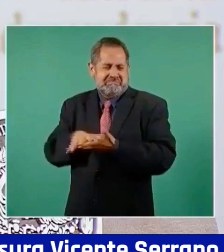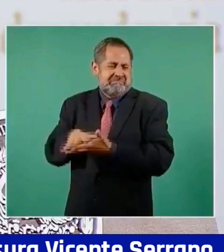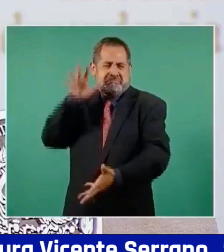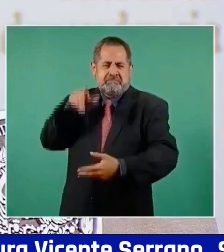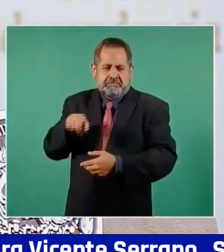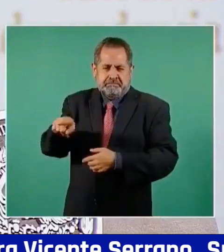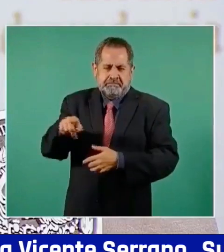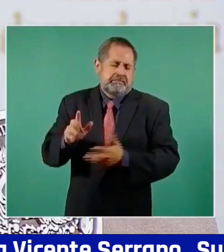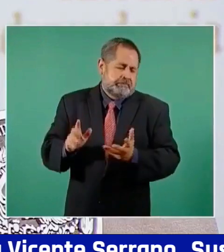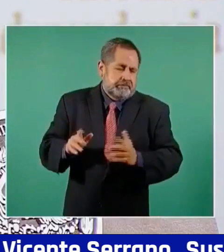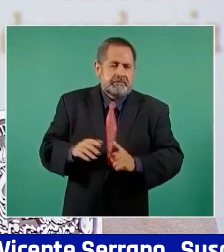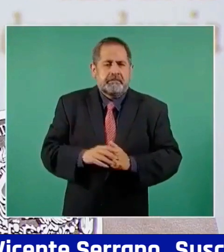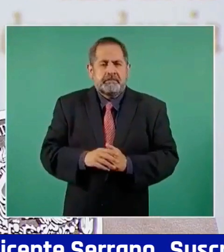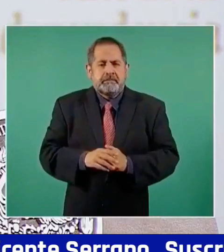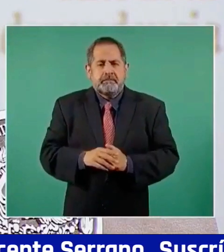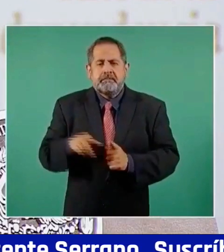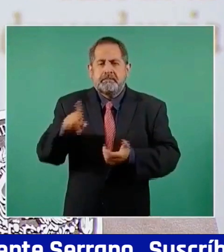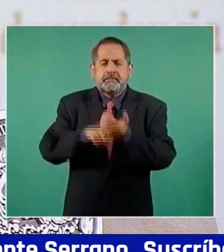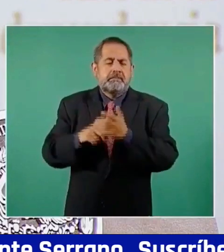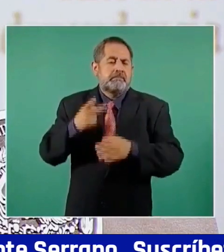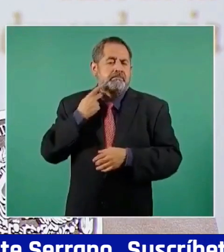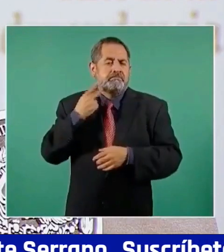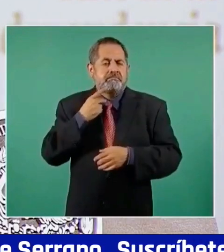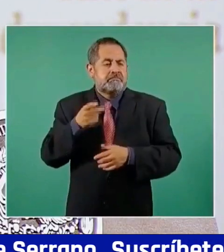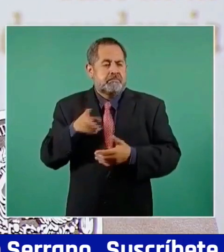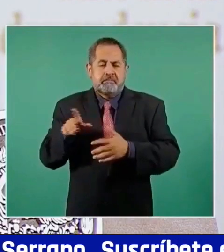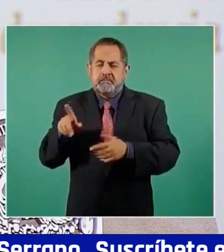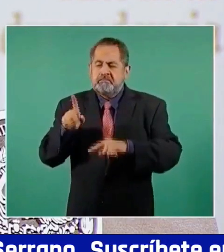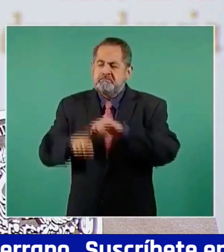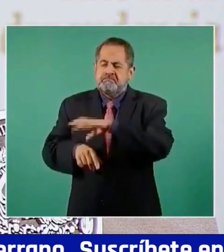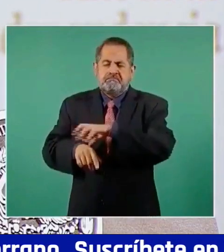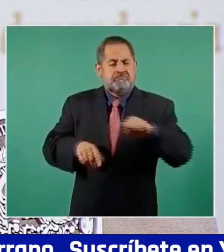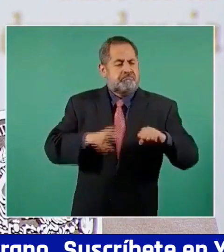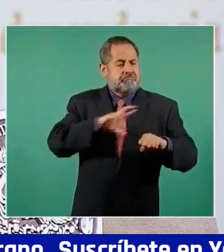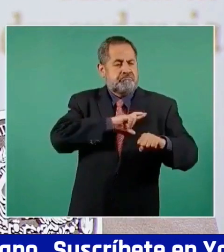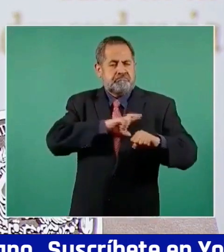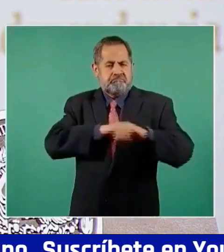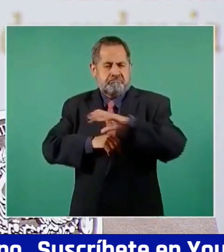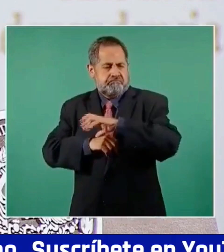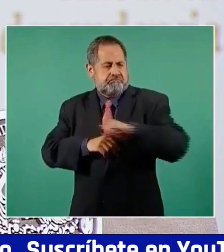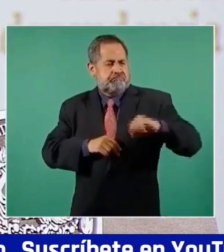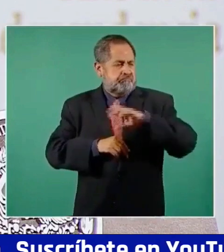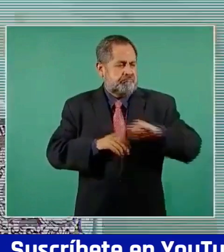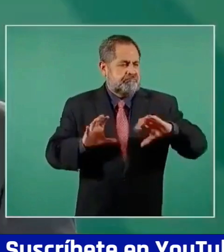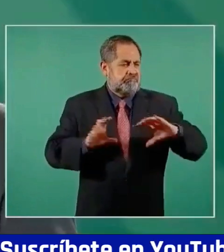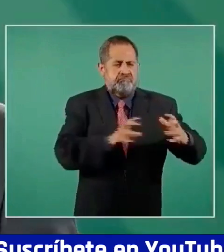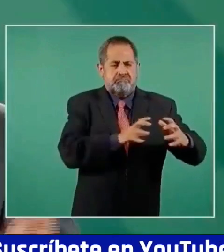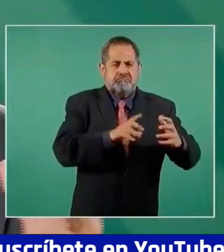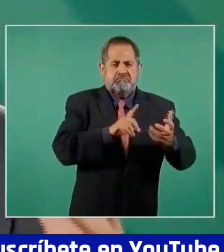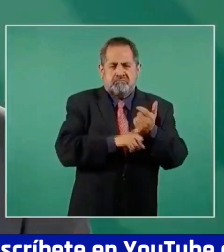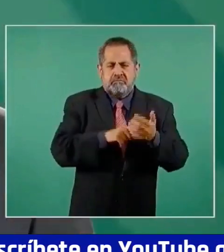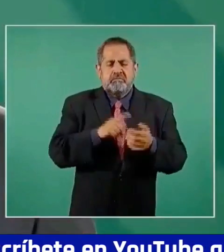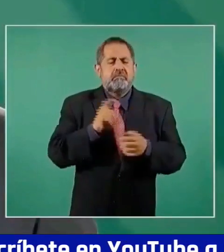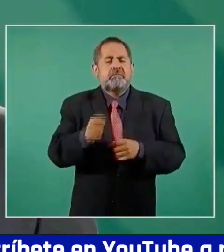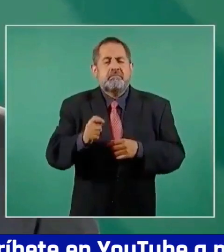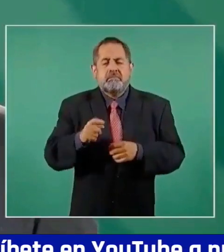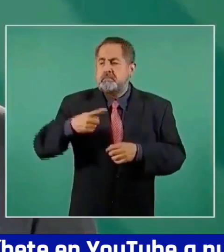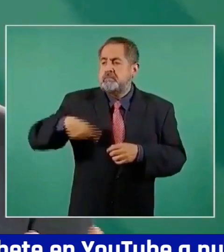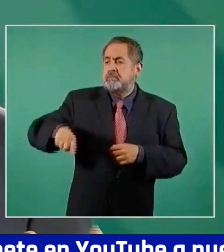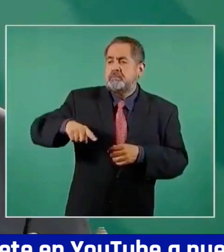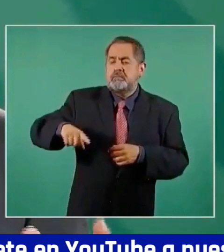pueblo, con las políticas privatizadoras que consistieron en